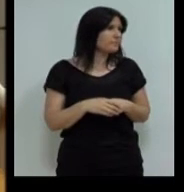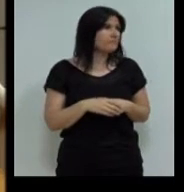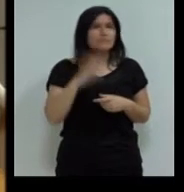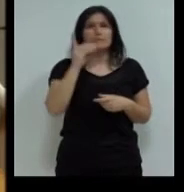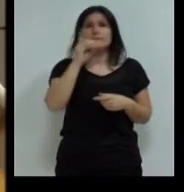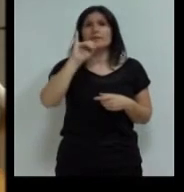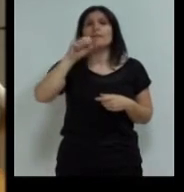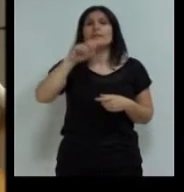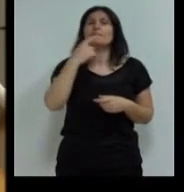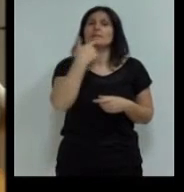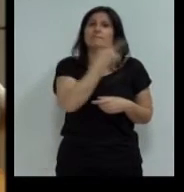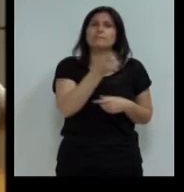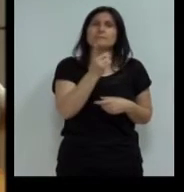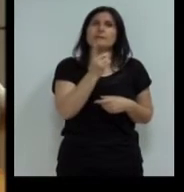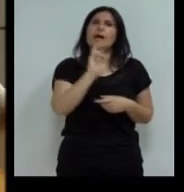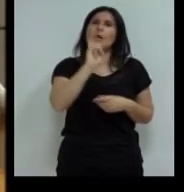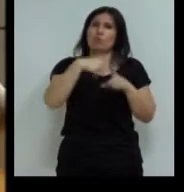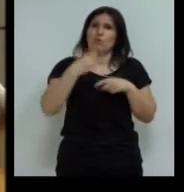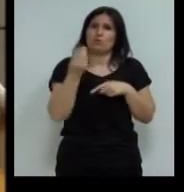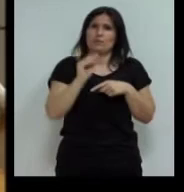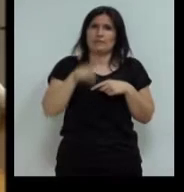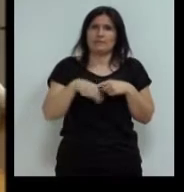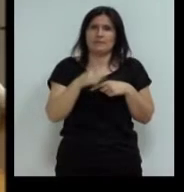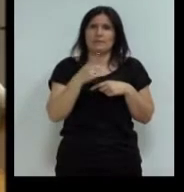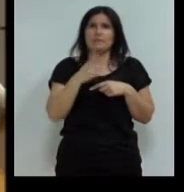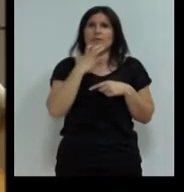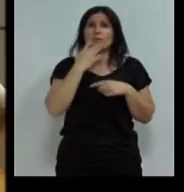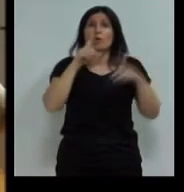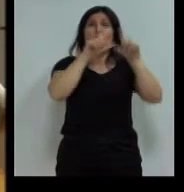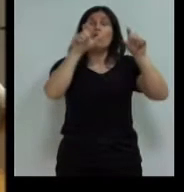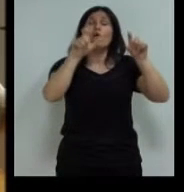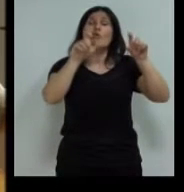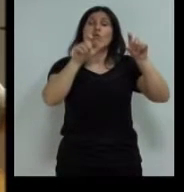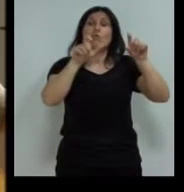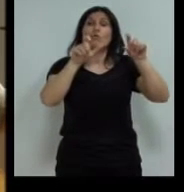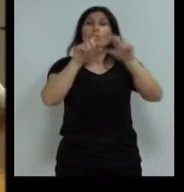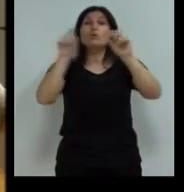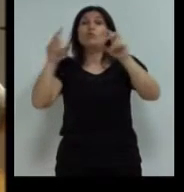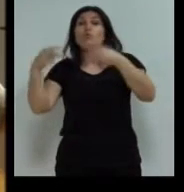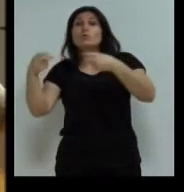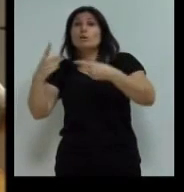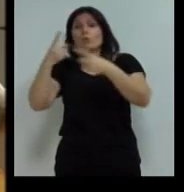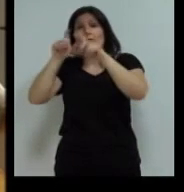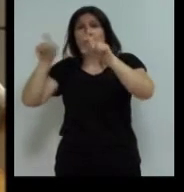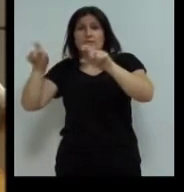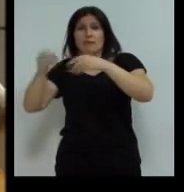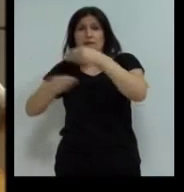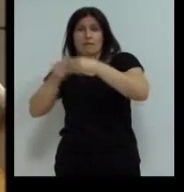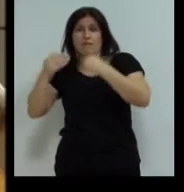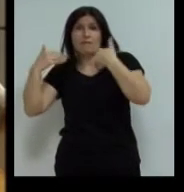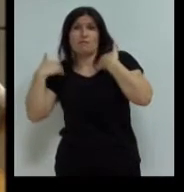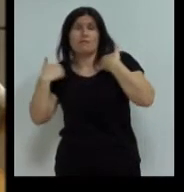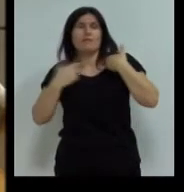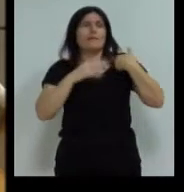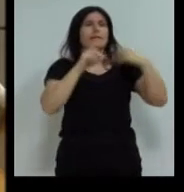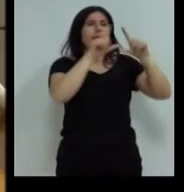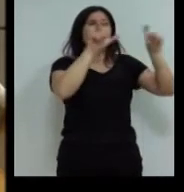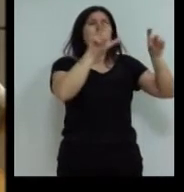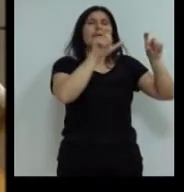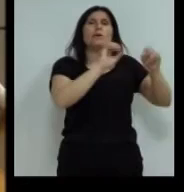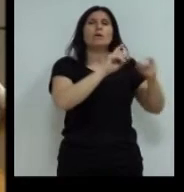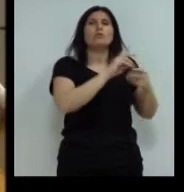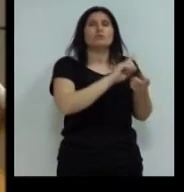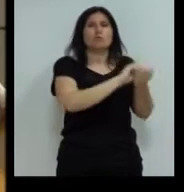chicana. El doblaje se lo han encargado a una empresa y el subtitulado interlingüístico se lo han encargado a otra empresa. Entonces